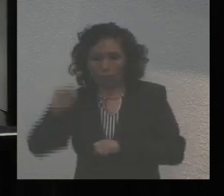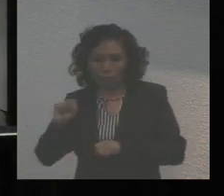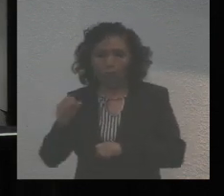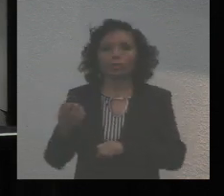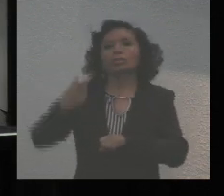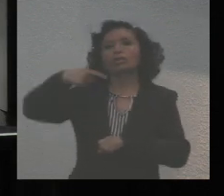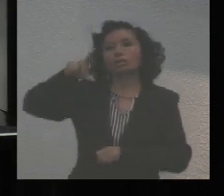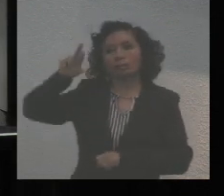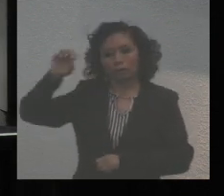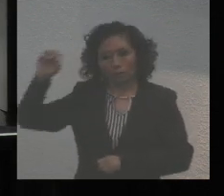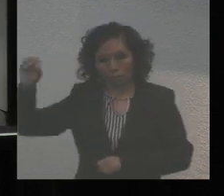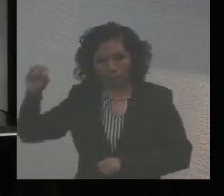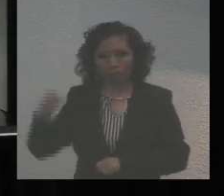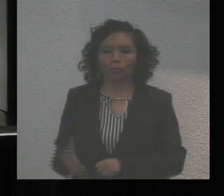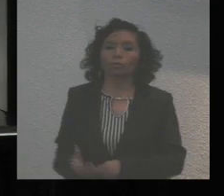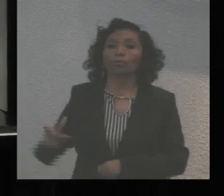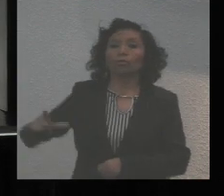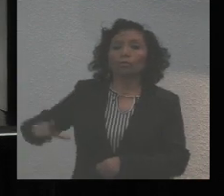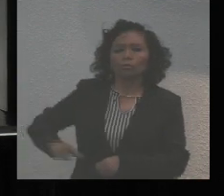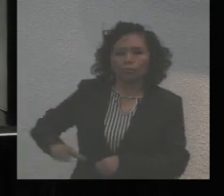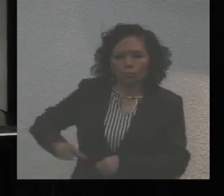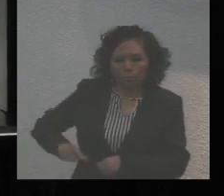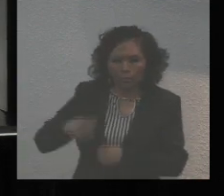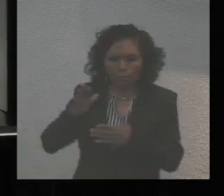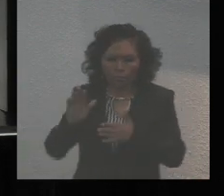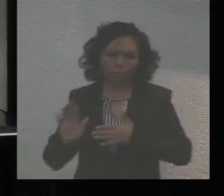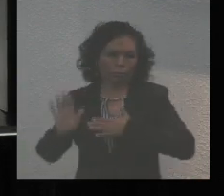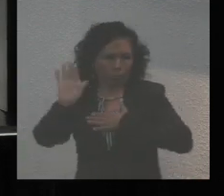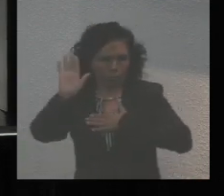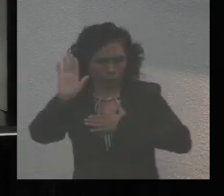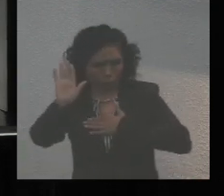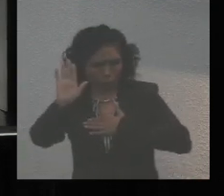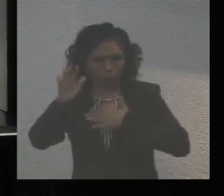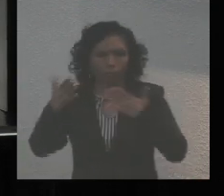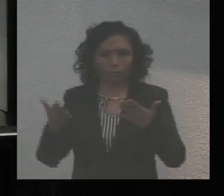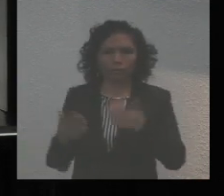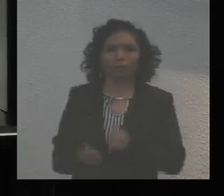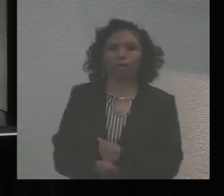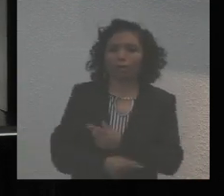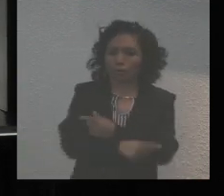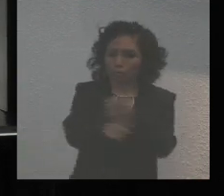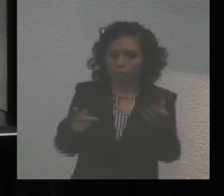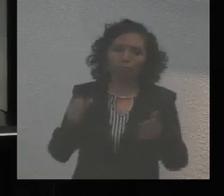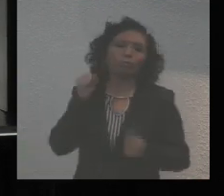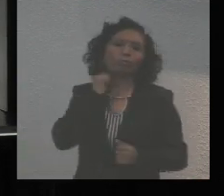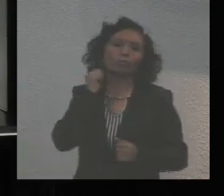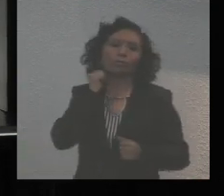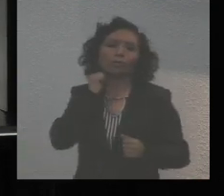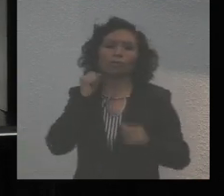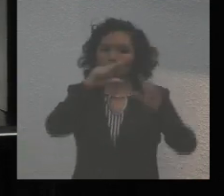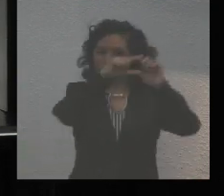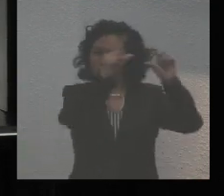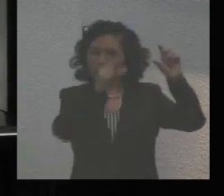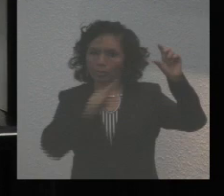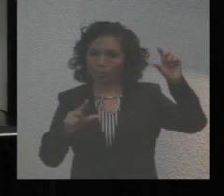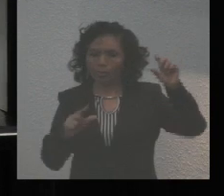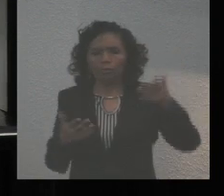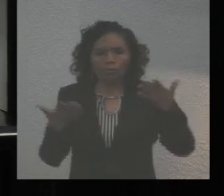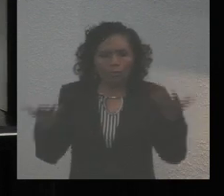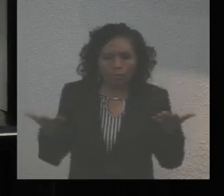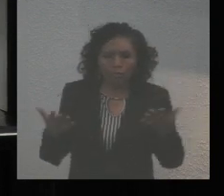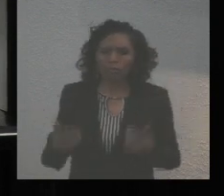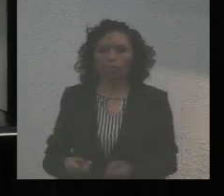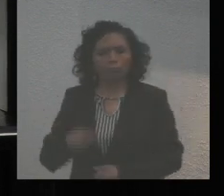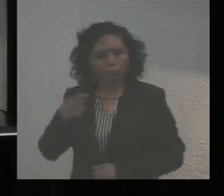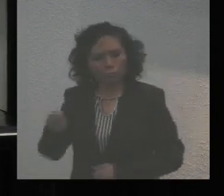Los gobernadores provisionales rendirán la protesta constitucional ante el propio senador de la República y tomarán desde luego